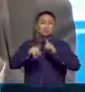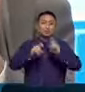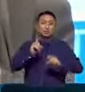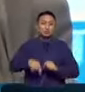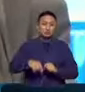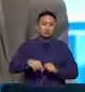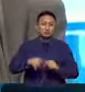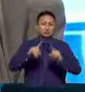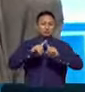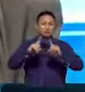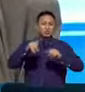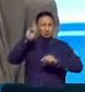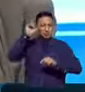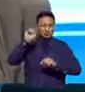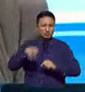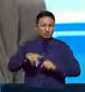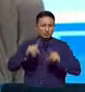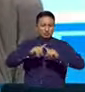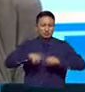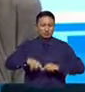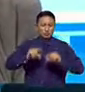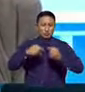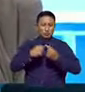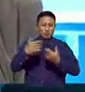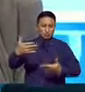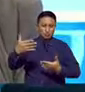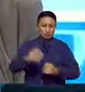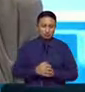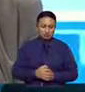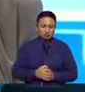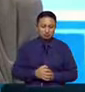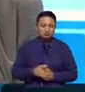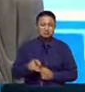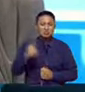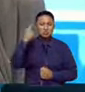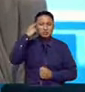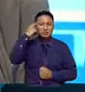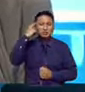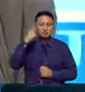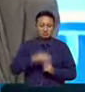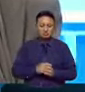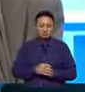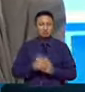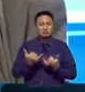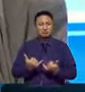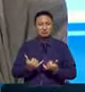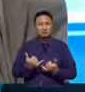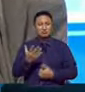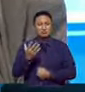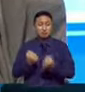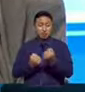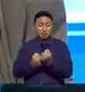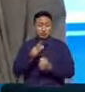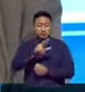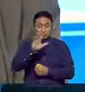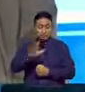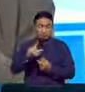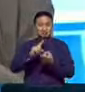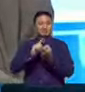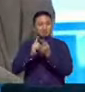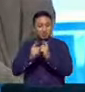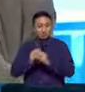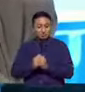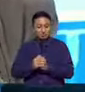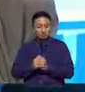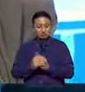expresiones diferentes de gente de diferentes partes del país que está pensando modificar lo que fue el apoyo a Alianza País. Entonces,